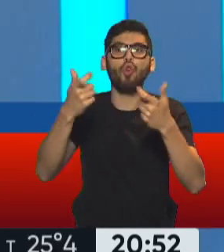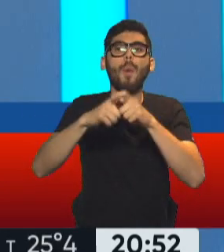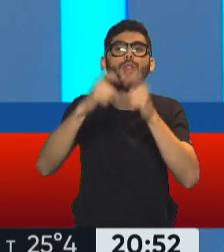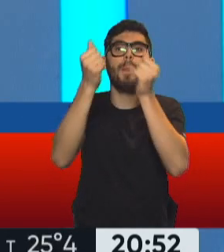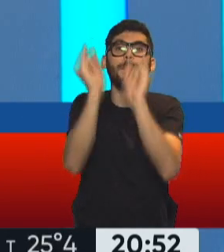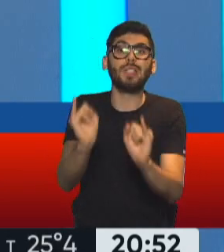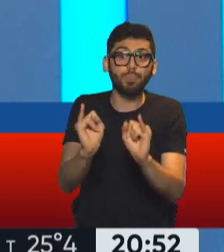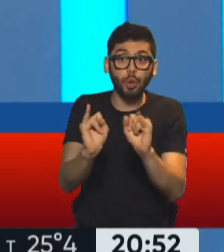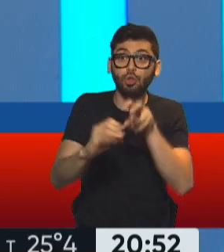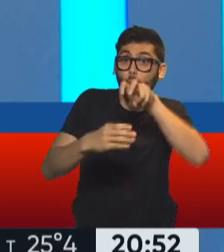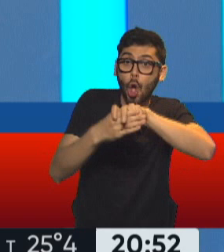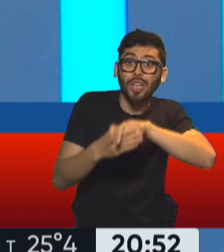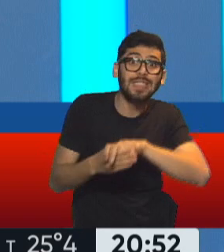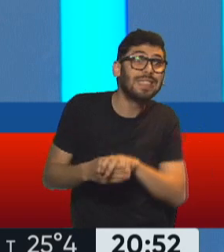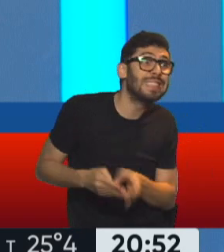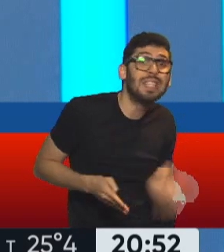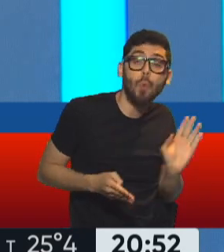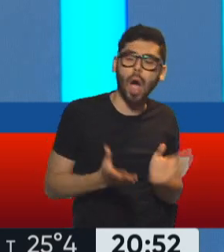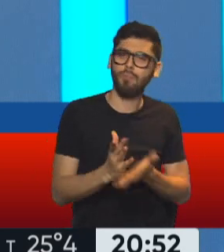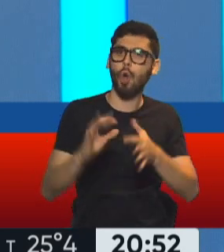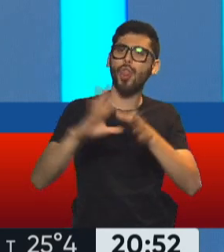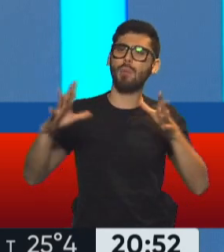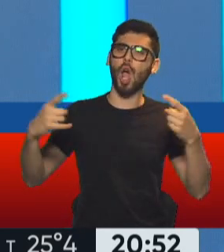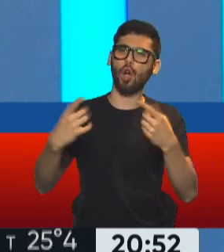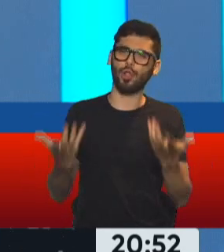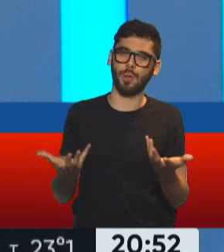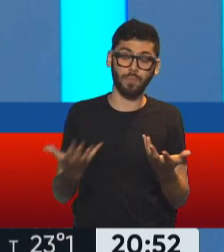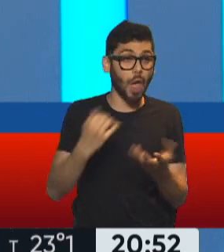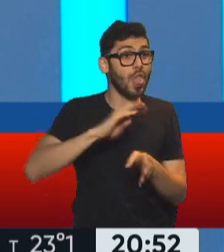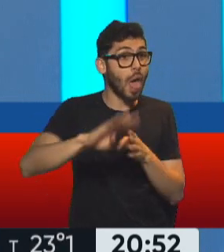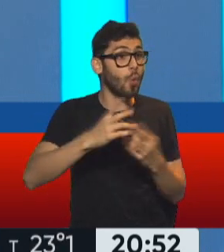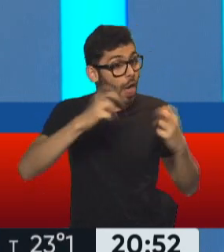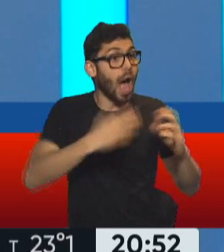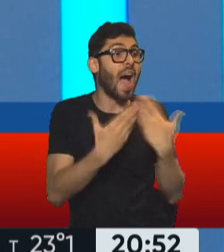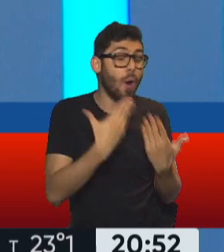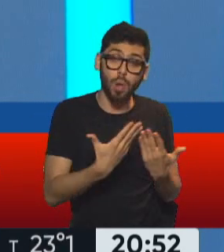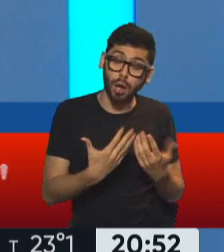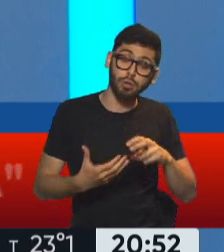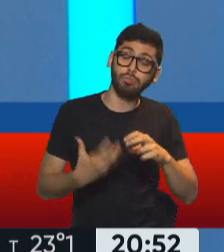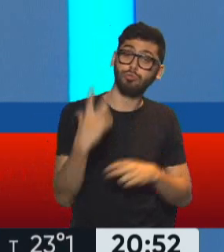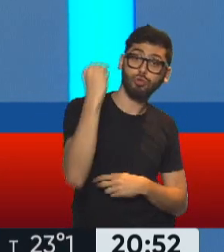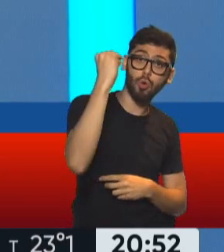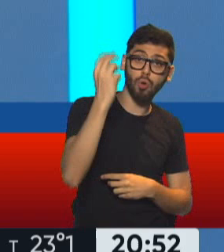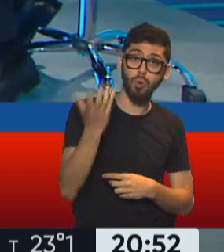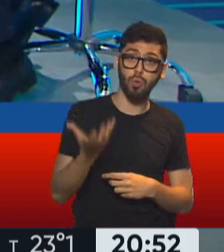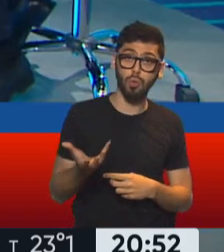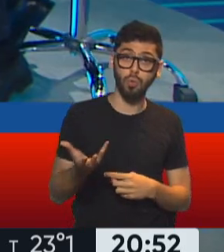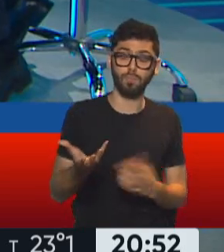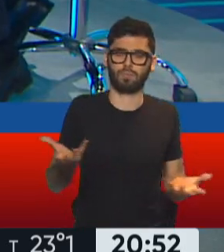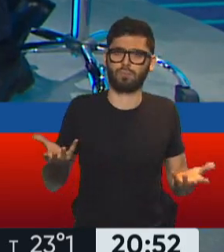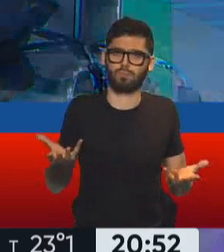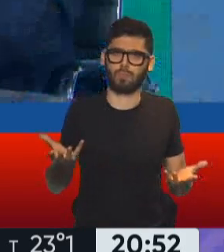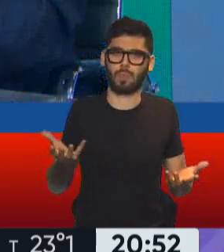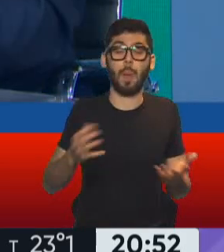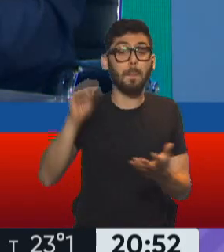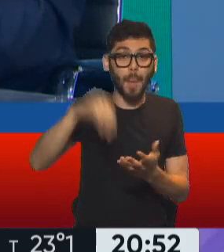es antidemocrático. Es totalmente Se niegan antidemocrático. a sentarse a discutir la deuda. Claro. Se niegan todo el tiempo, de tal manera que eso,